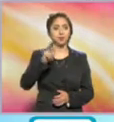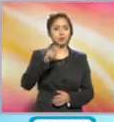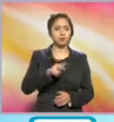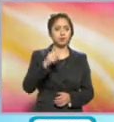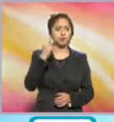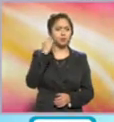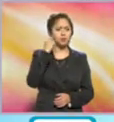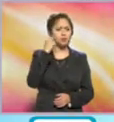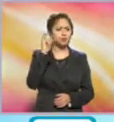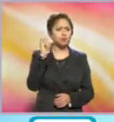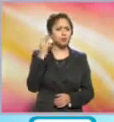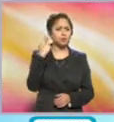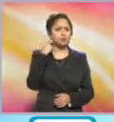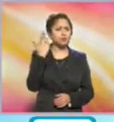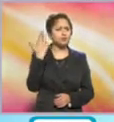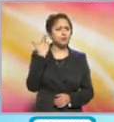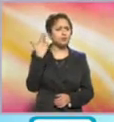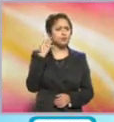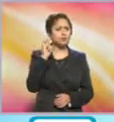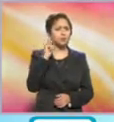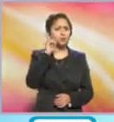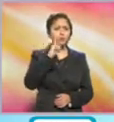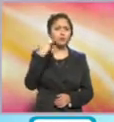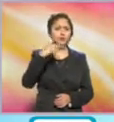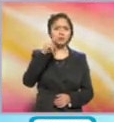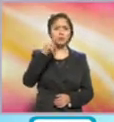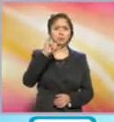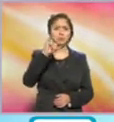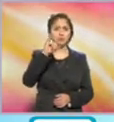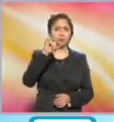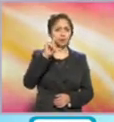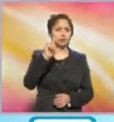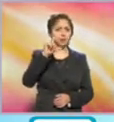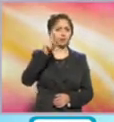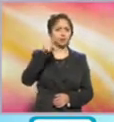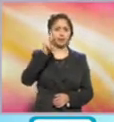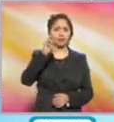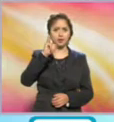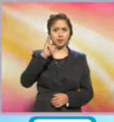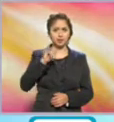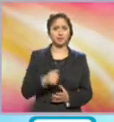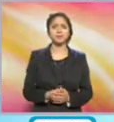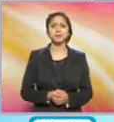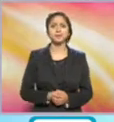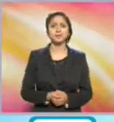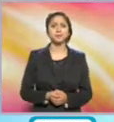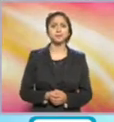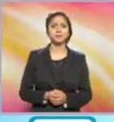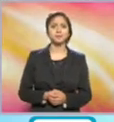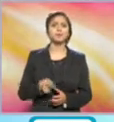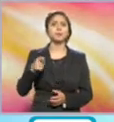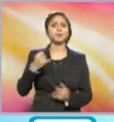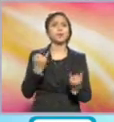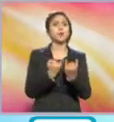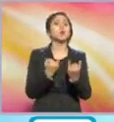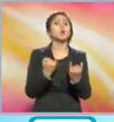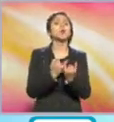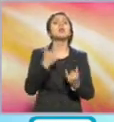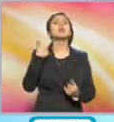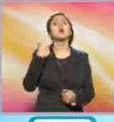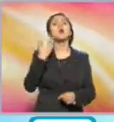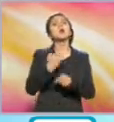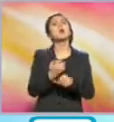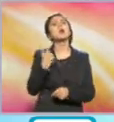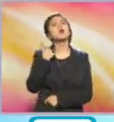voz. Eso, Enrique, venga. Venga, hace el ¡Hombre! favor. Interpretación completa, Enrique. Échale mi mariachi, ya no. Es que también sabes que, bueno,